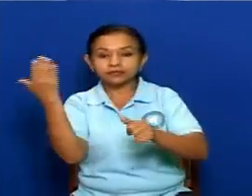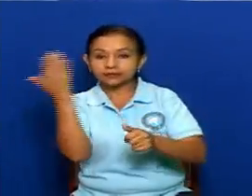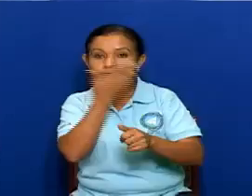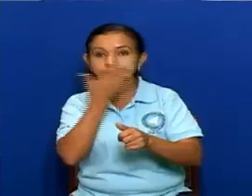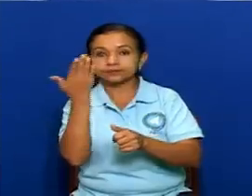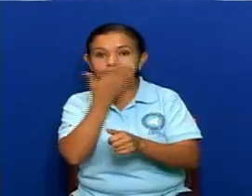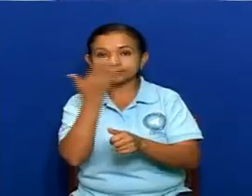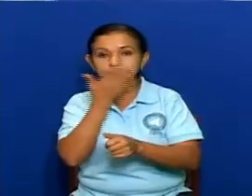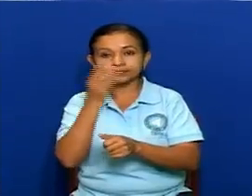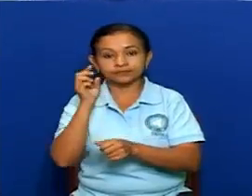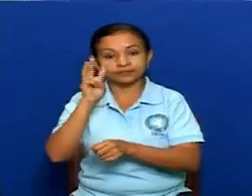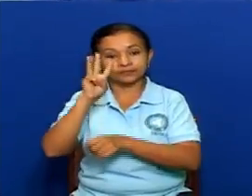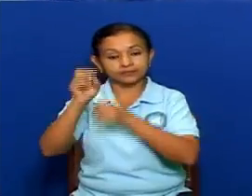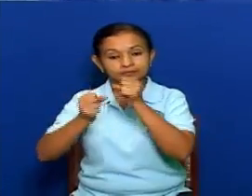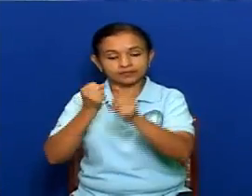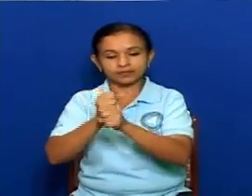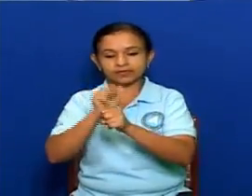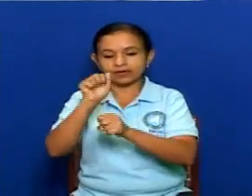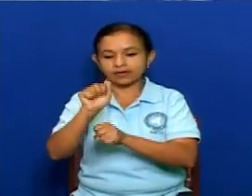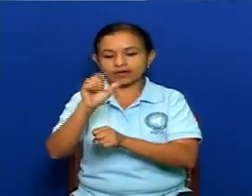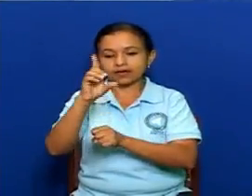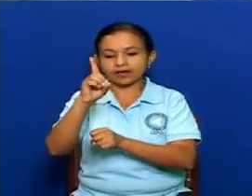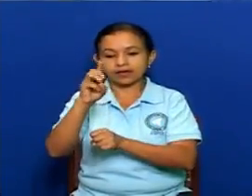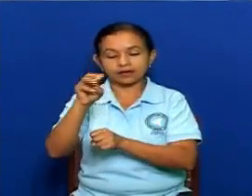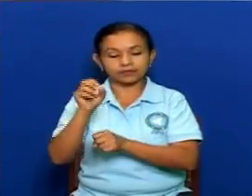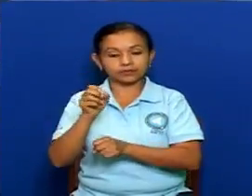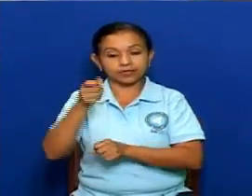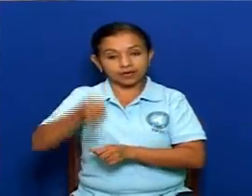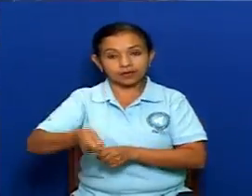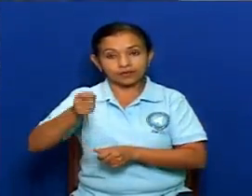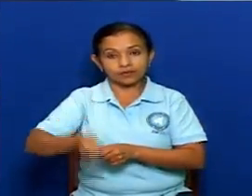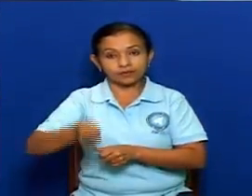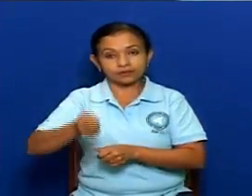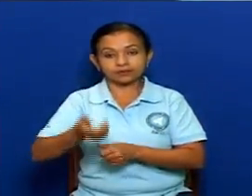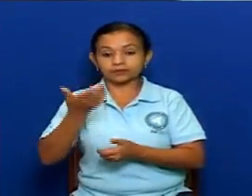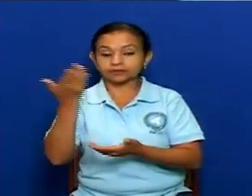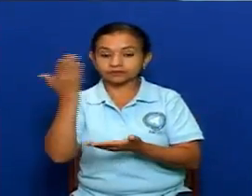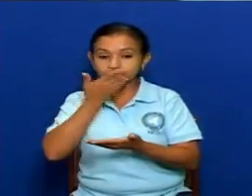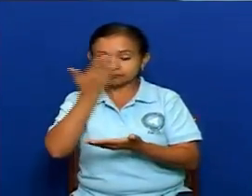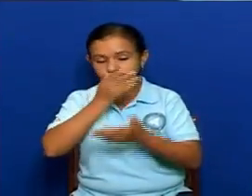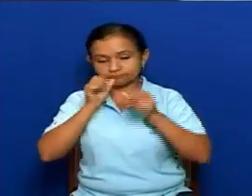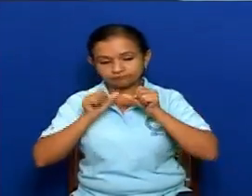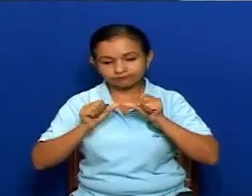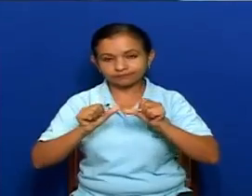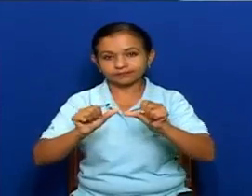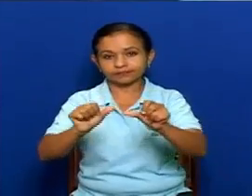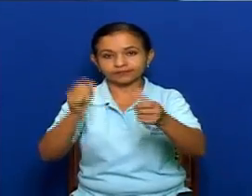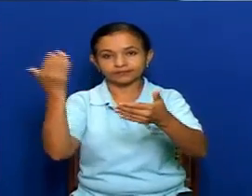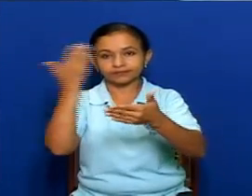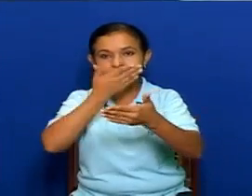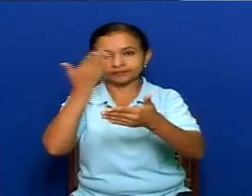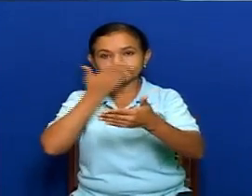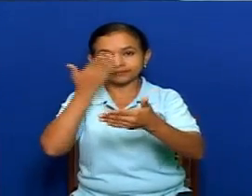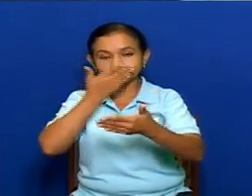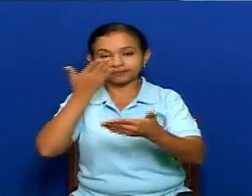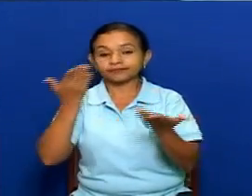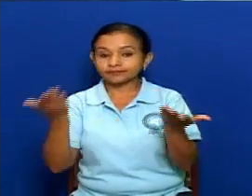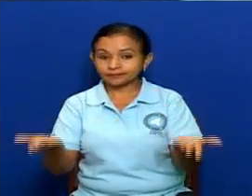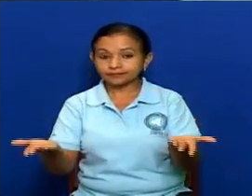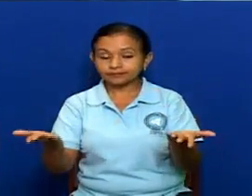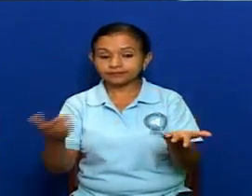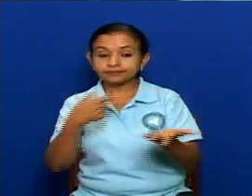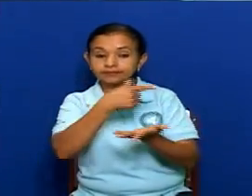de administración o derecho, ¿ves? Está estudiando, continúa su estudio, y